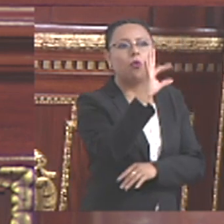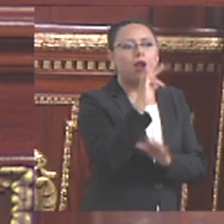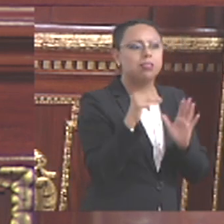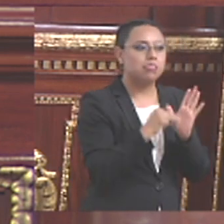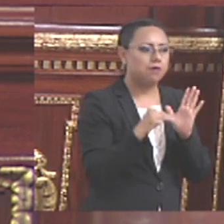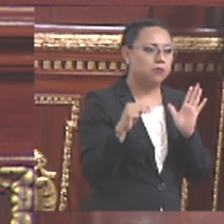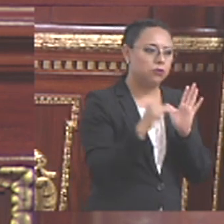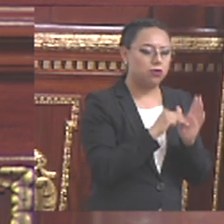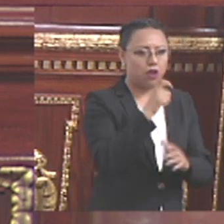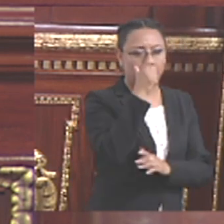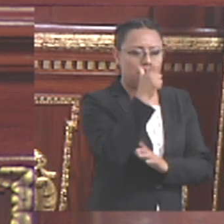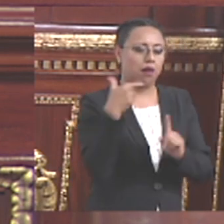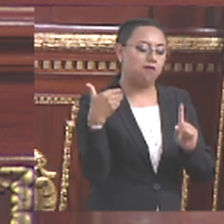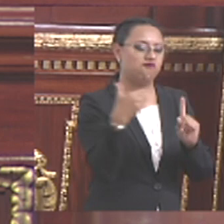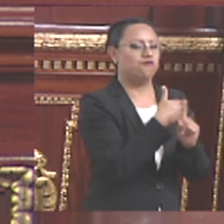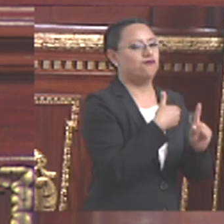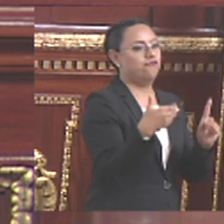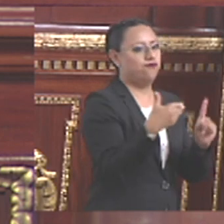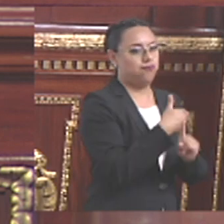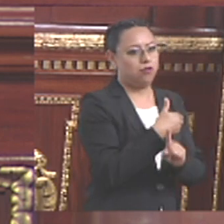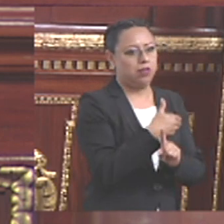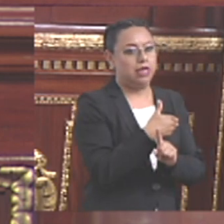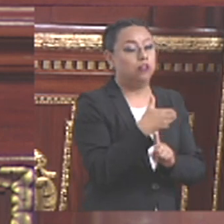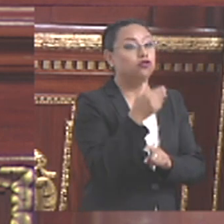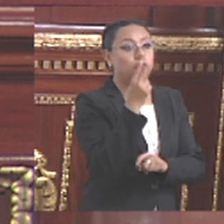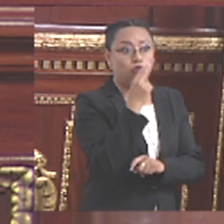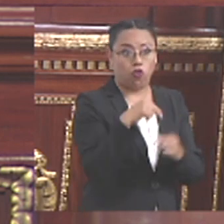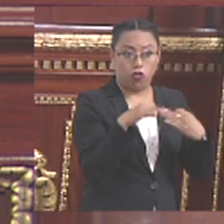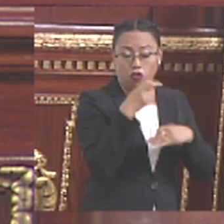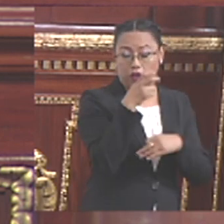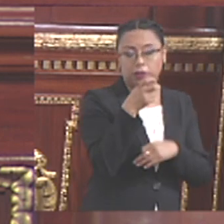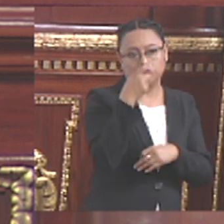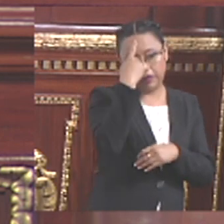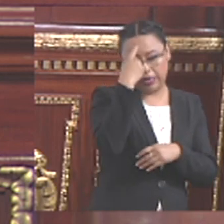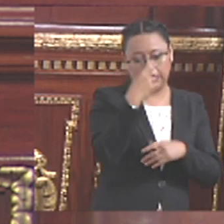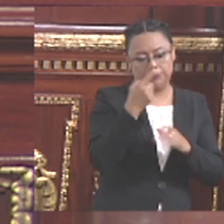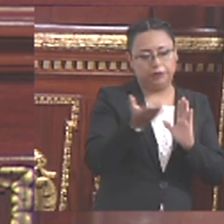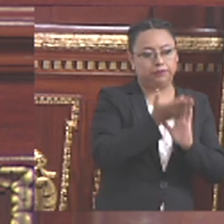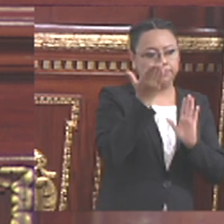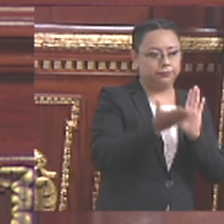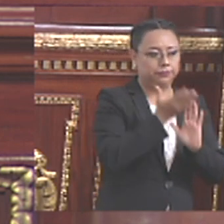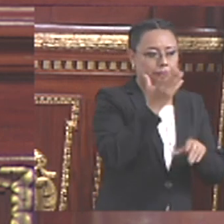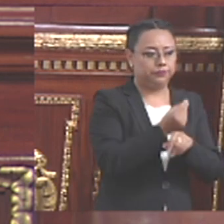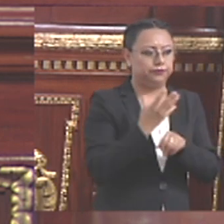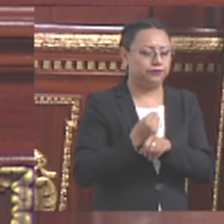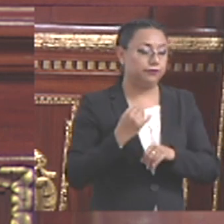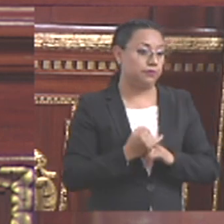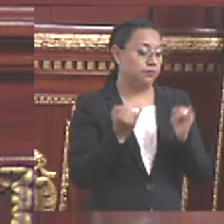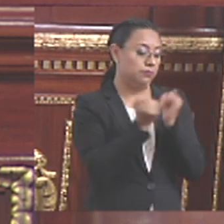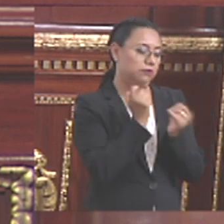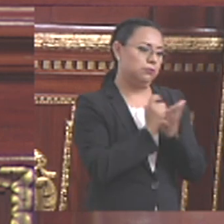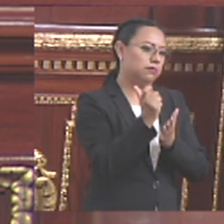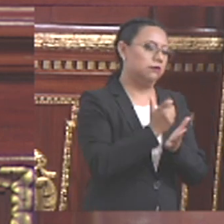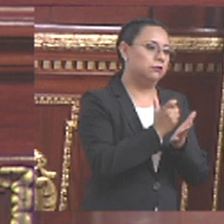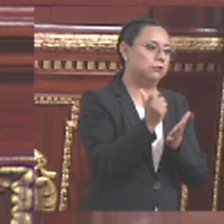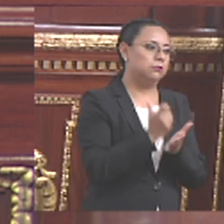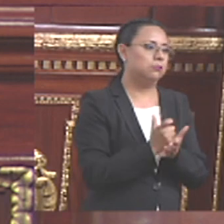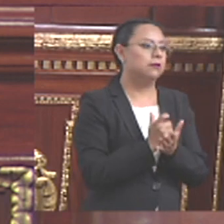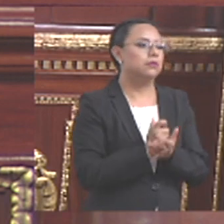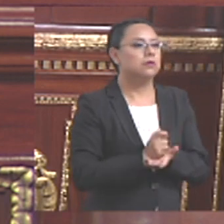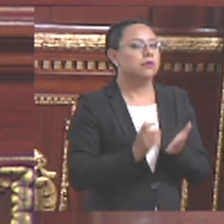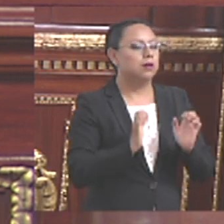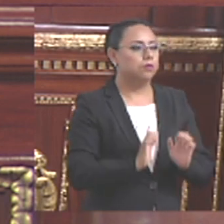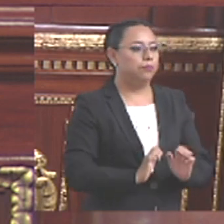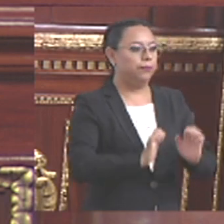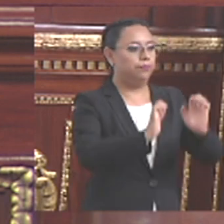de los recursos para la reconstrucción y de pagar a sobrecostos en servicios de demolición